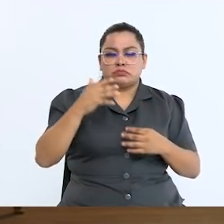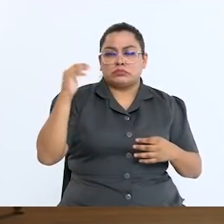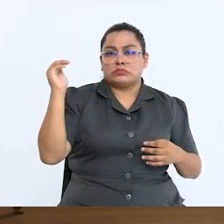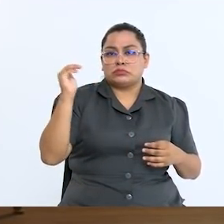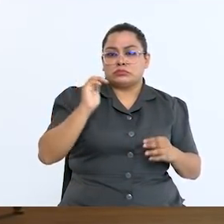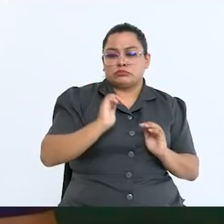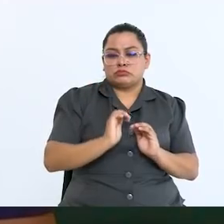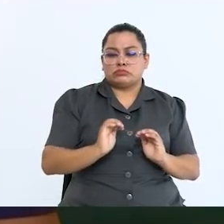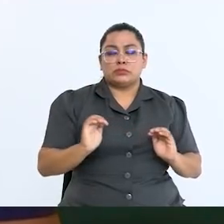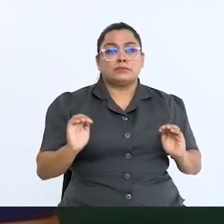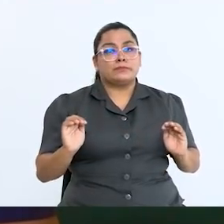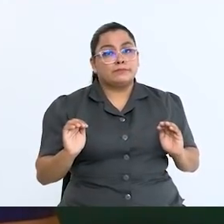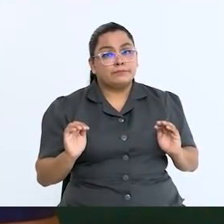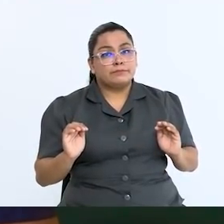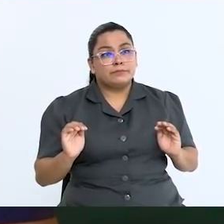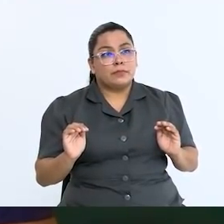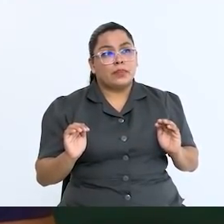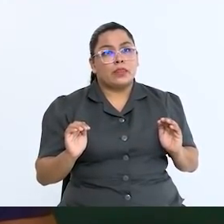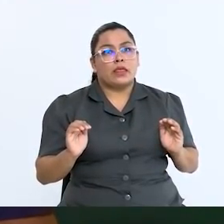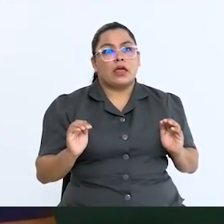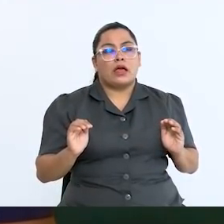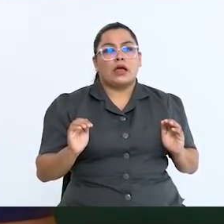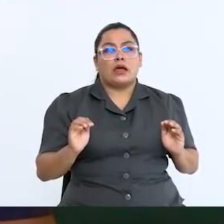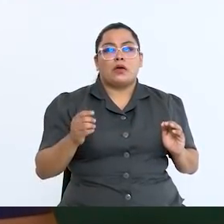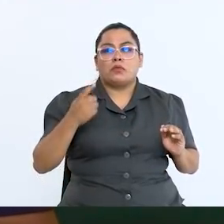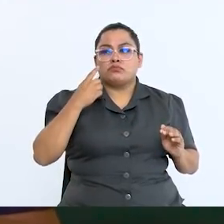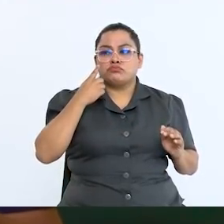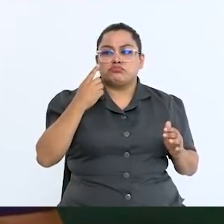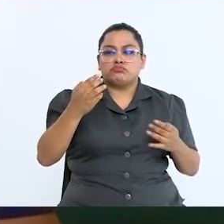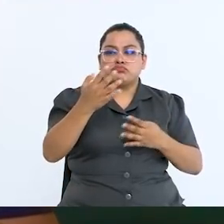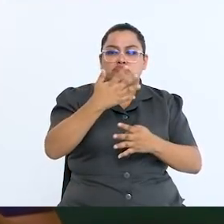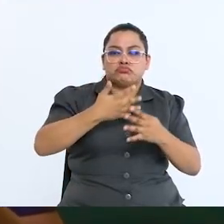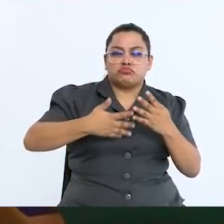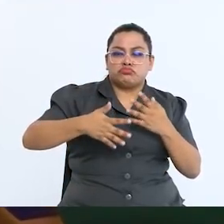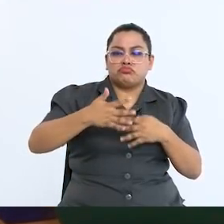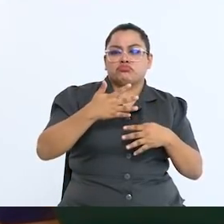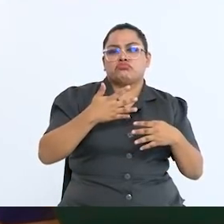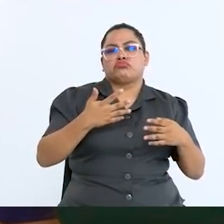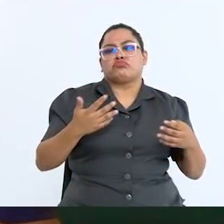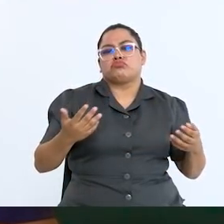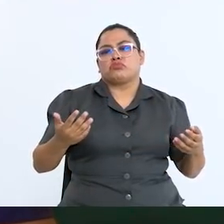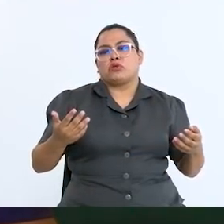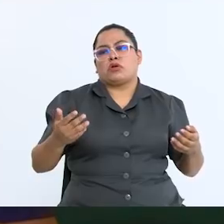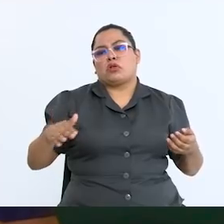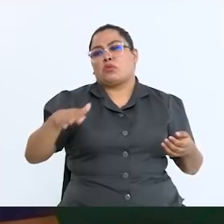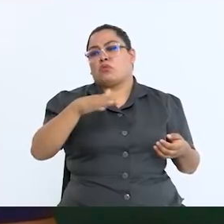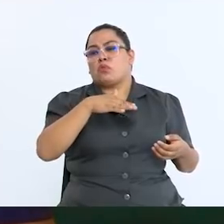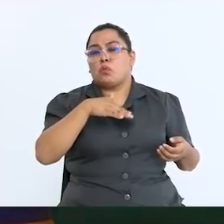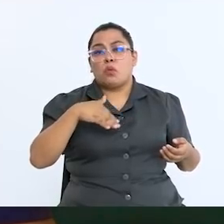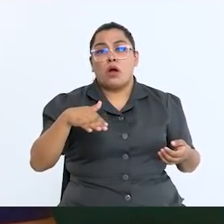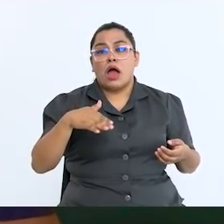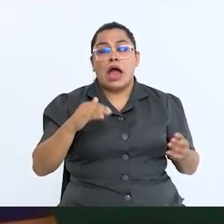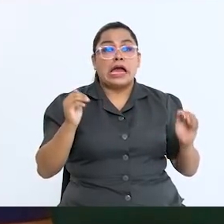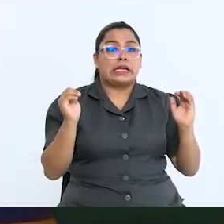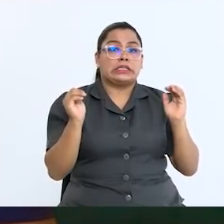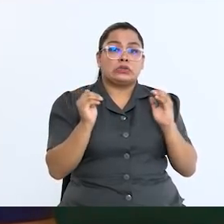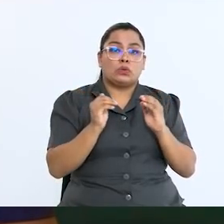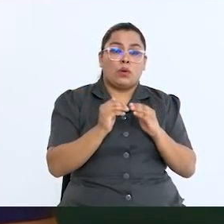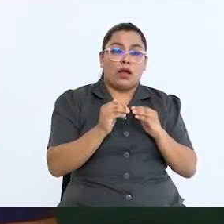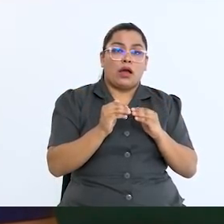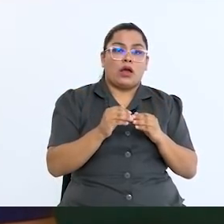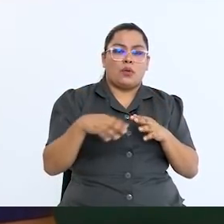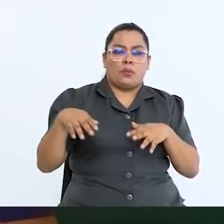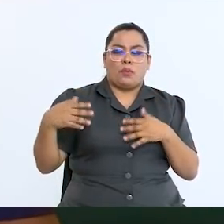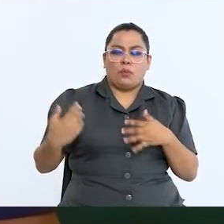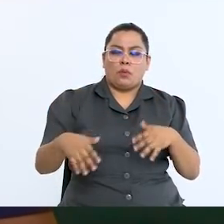contexto educativo los niños y las niñas hablan acerca del contexto, del entorno, de la ubicación espacial? Además de